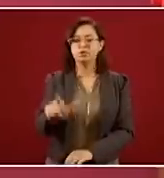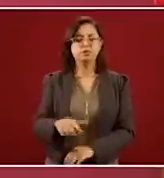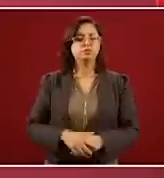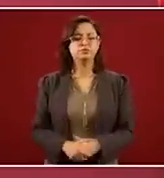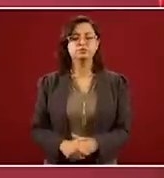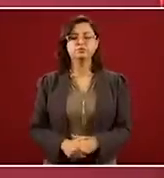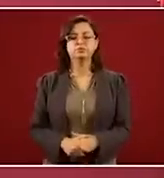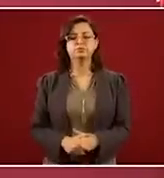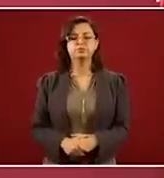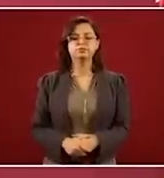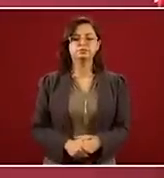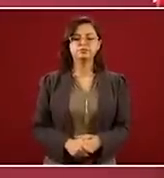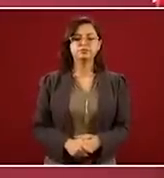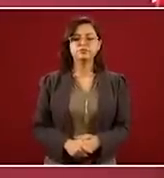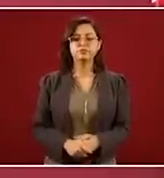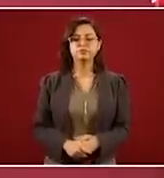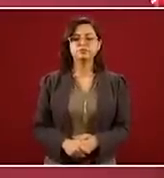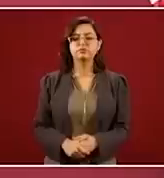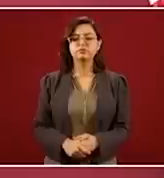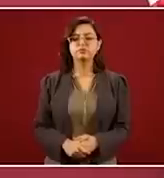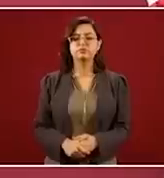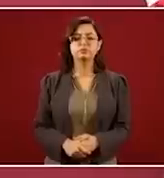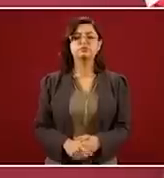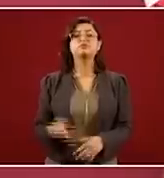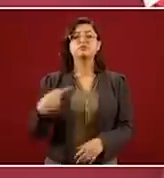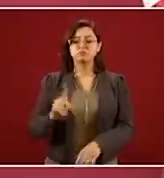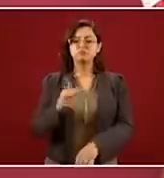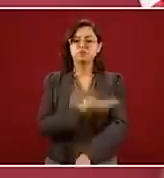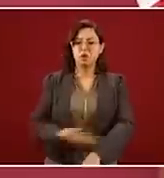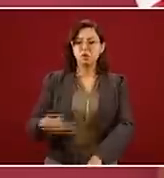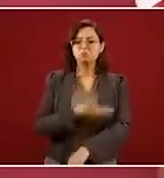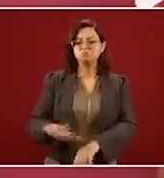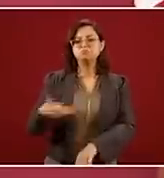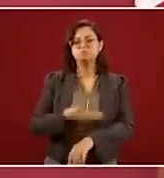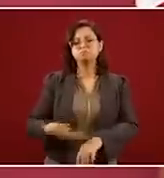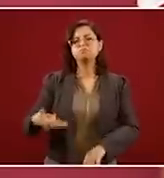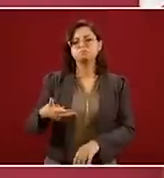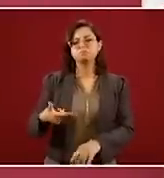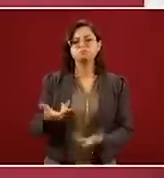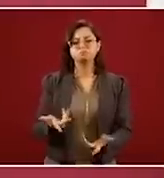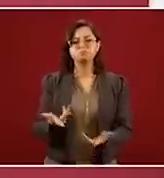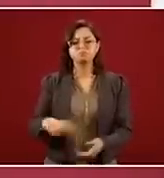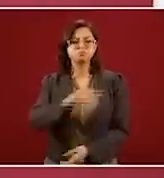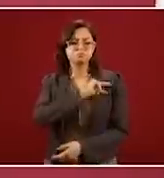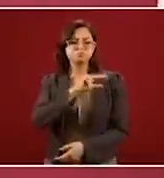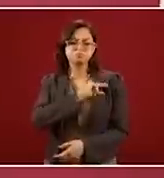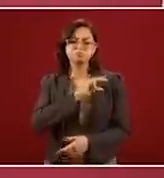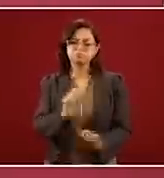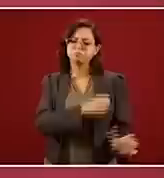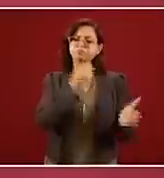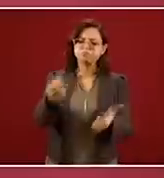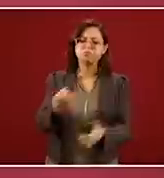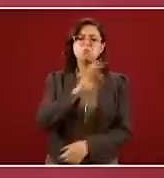hay facilidades para la inversión particular. En el caso